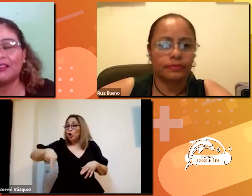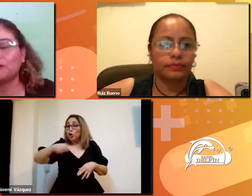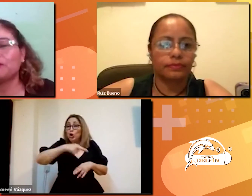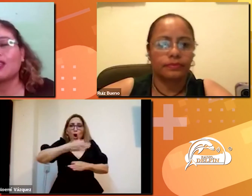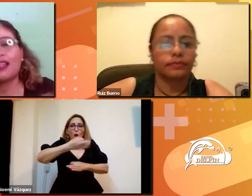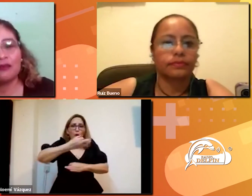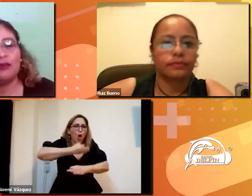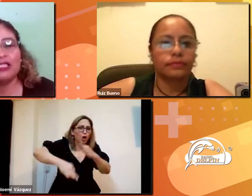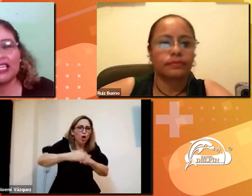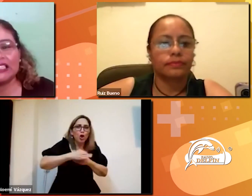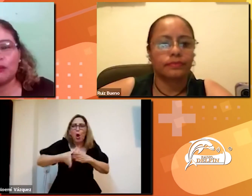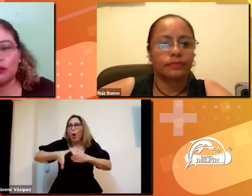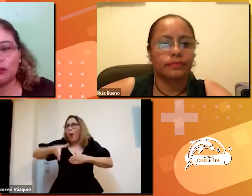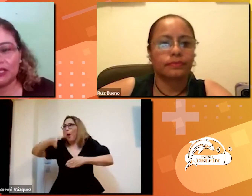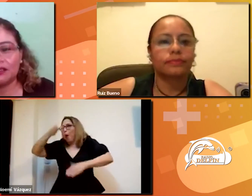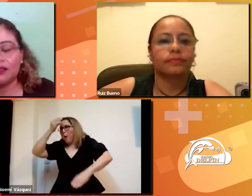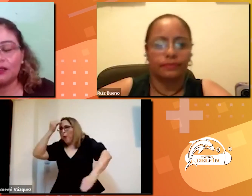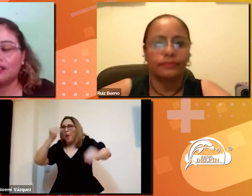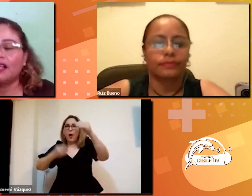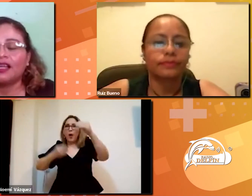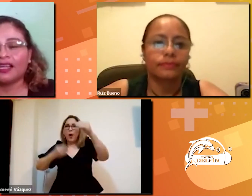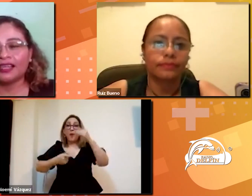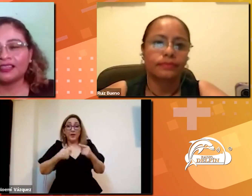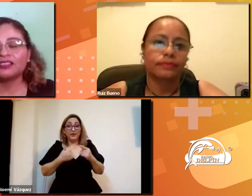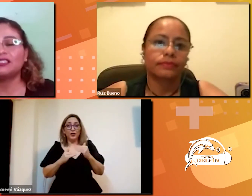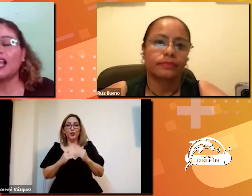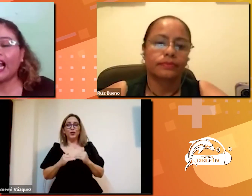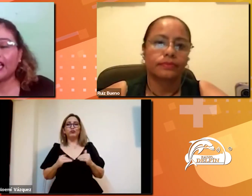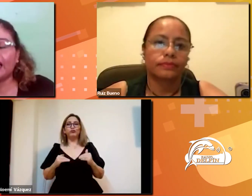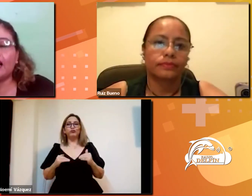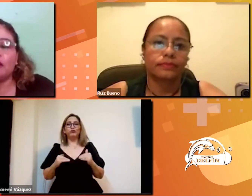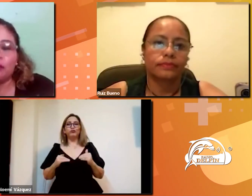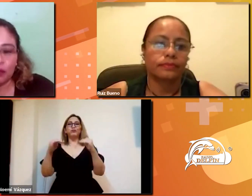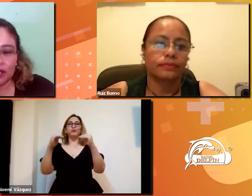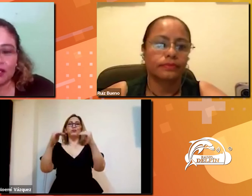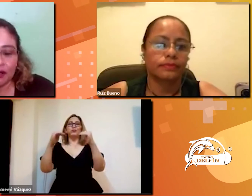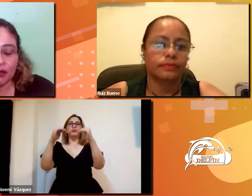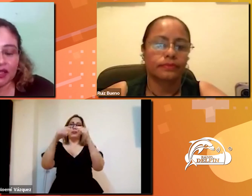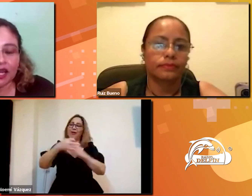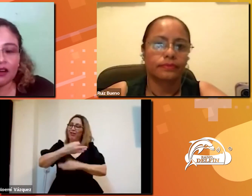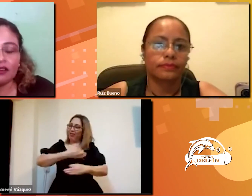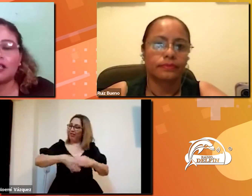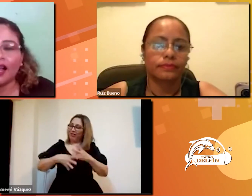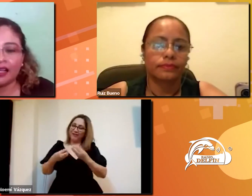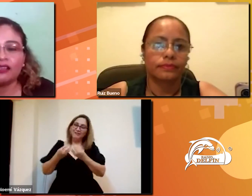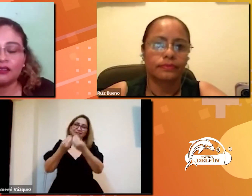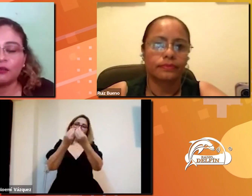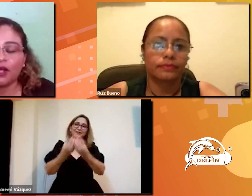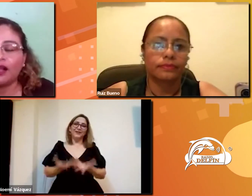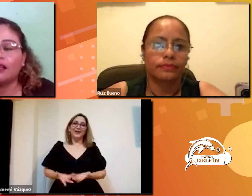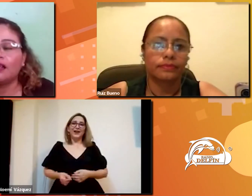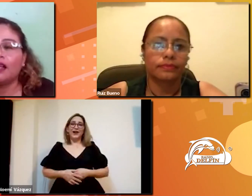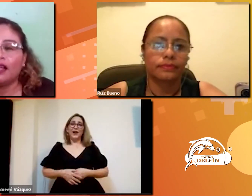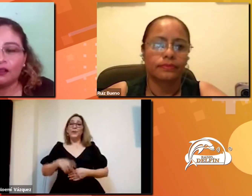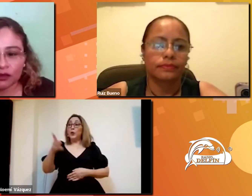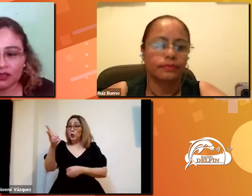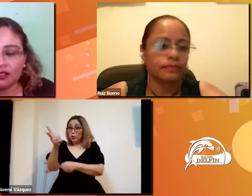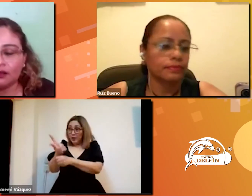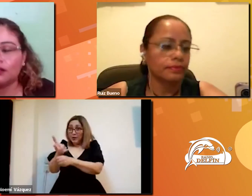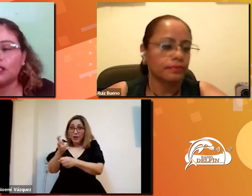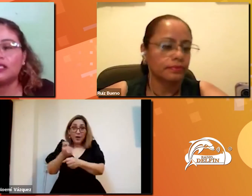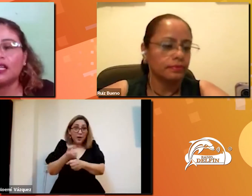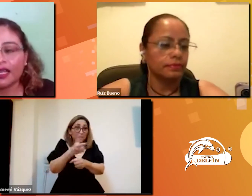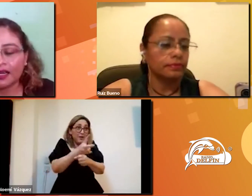y pues crecemos más, ¿no? Entonces, aquí, pues, invitarlos a que nos vean,